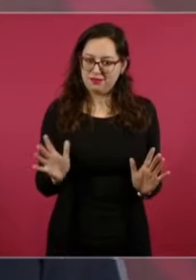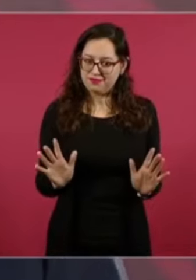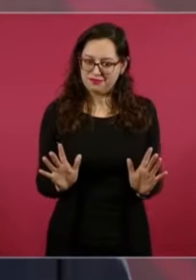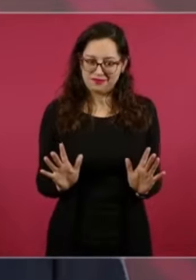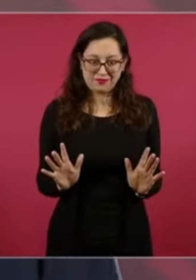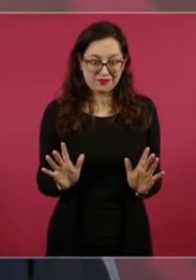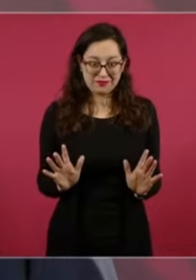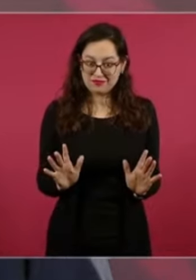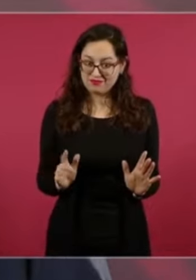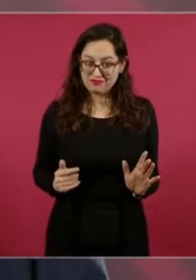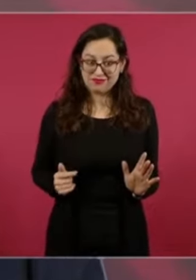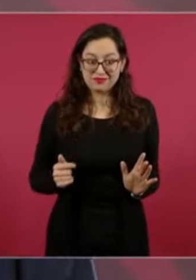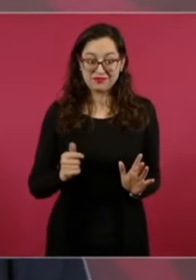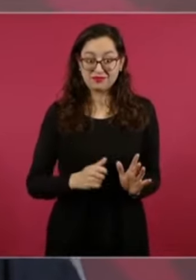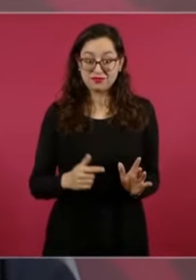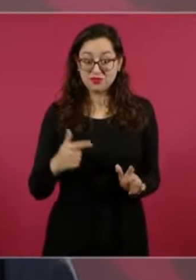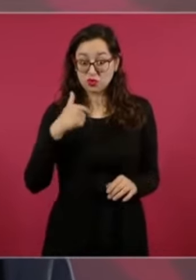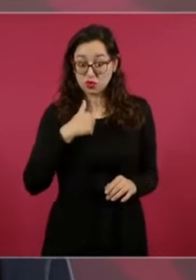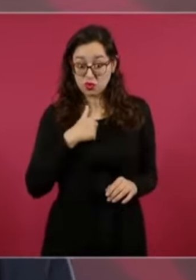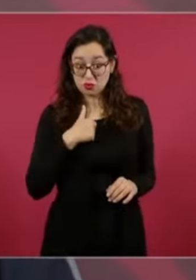fue al rey,